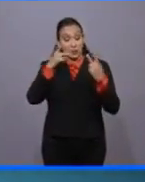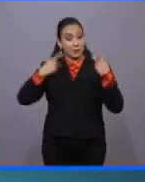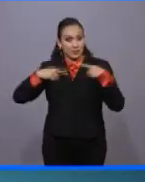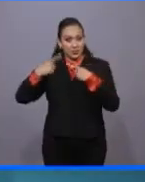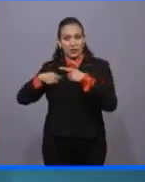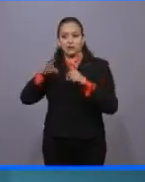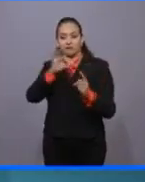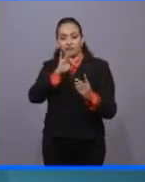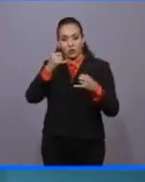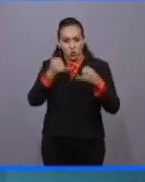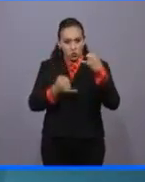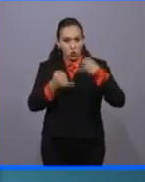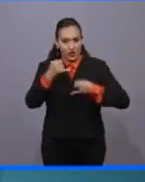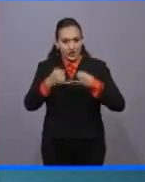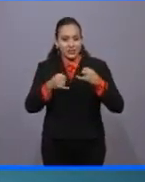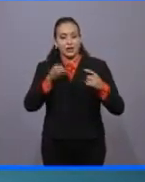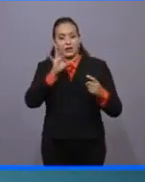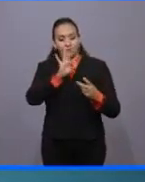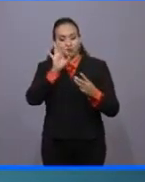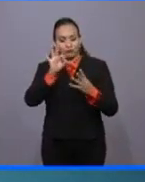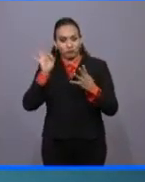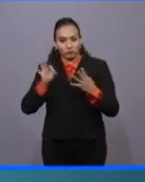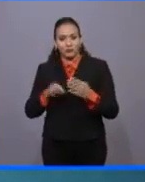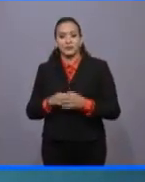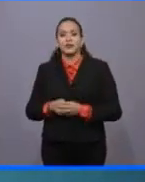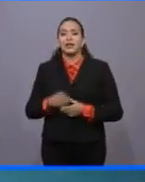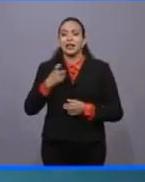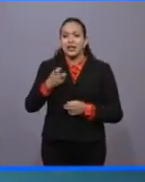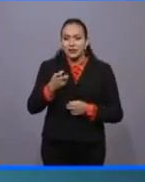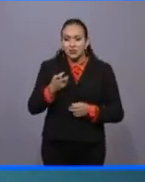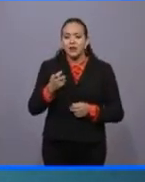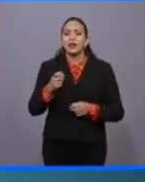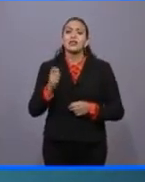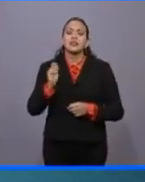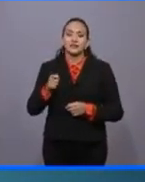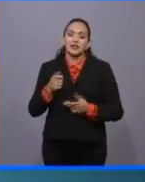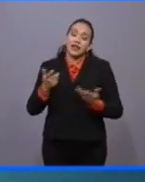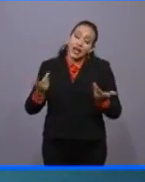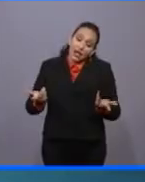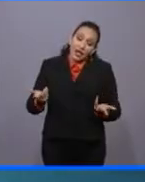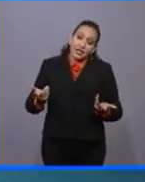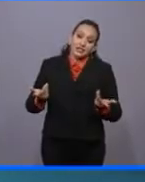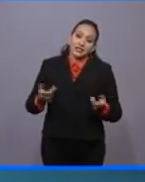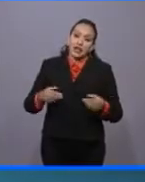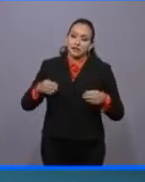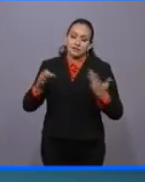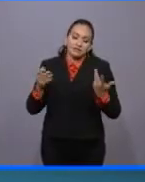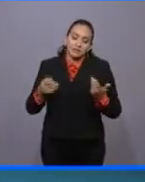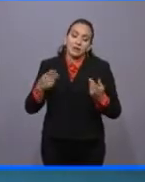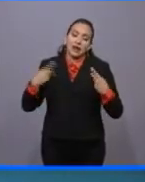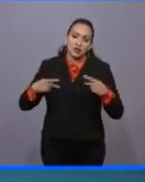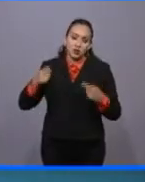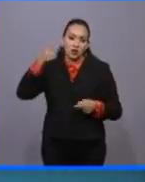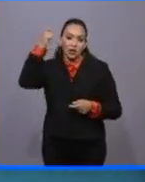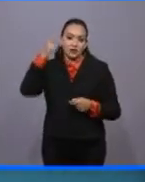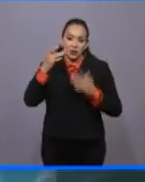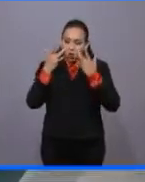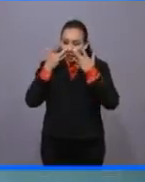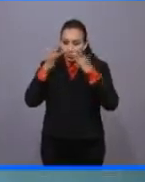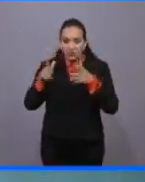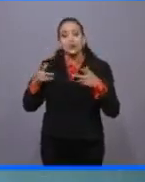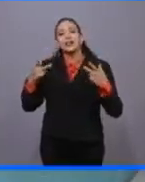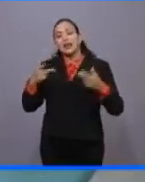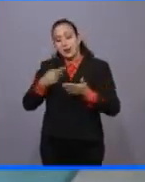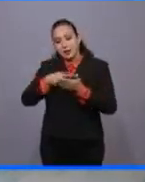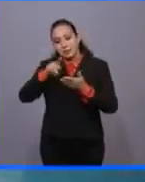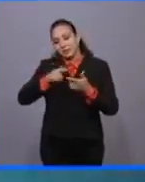personas como jueces interinos de manera directa se debe a que hay espacios vacantes por renuncias y jubilaciones de personas